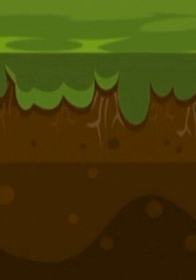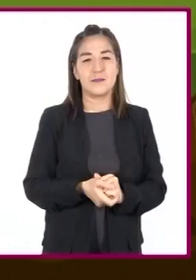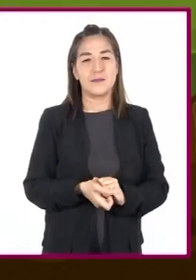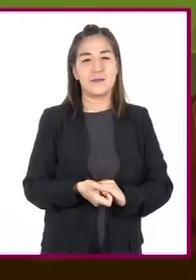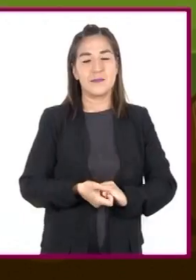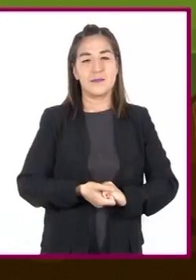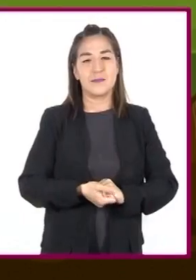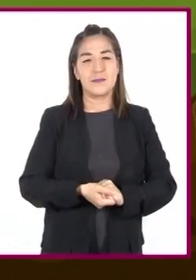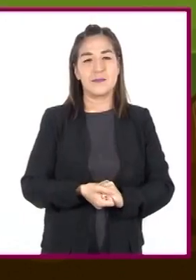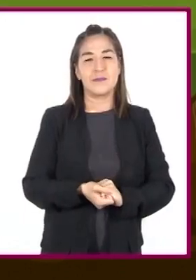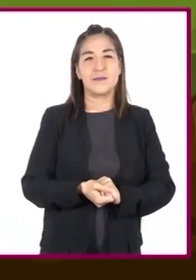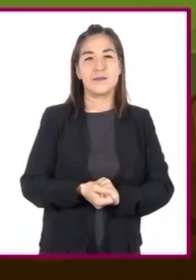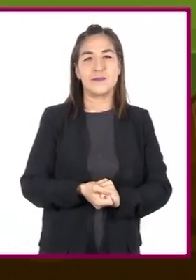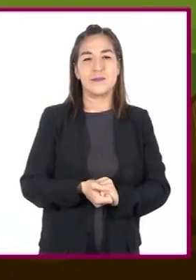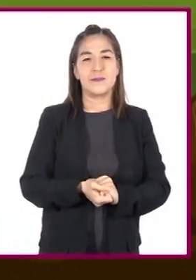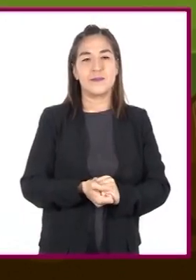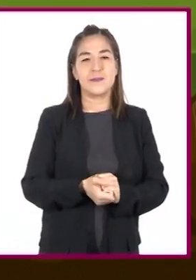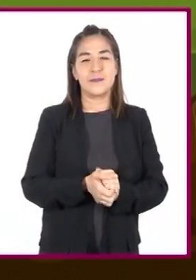Este es el reto.